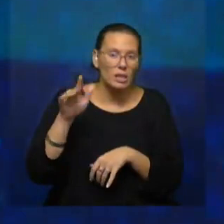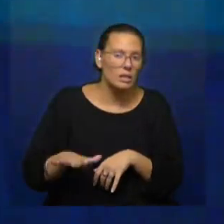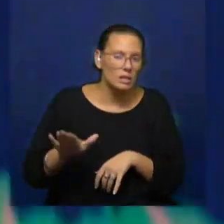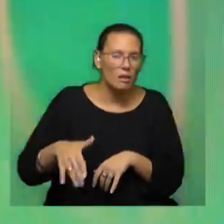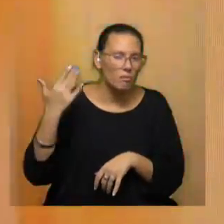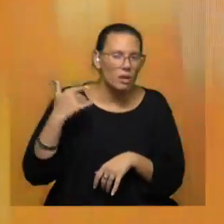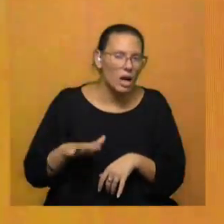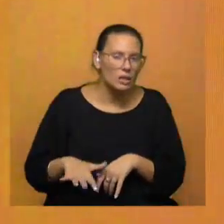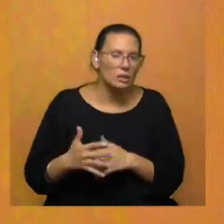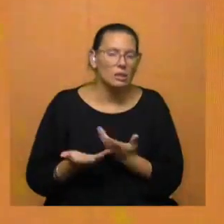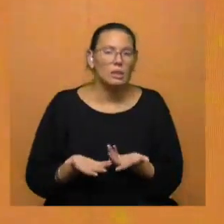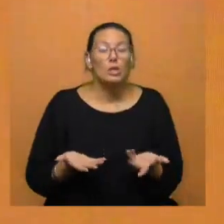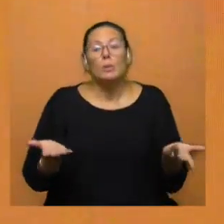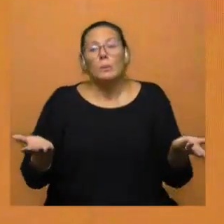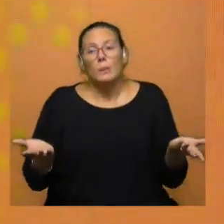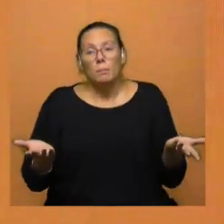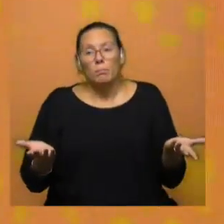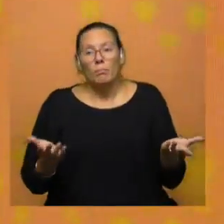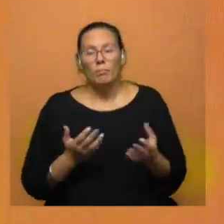infancia? O... Bueno,